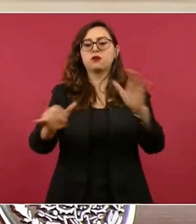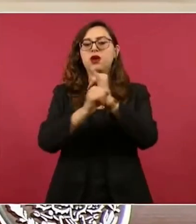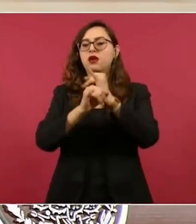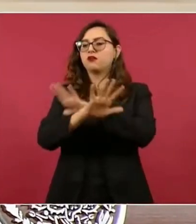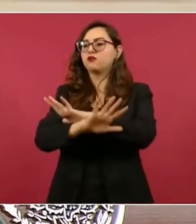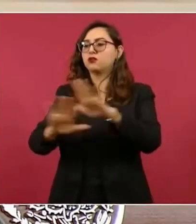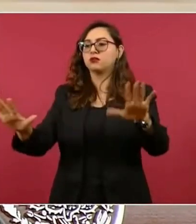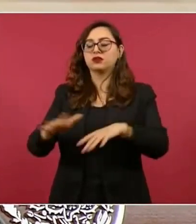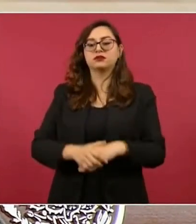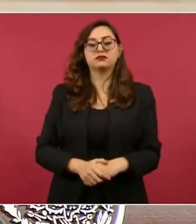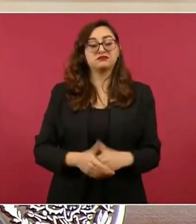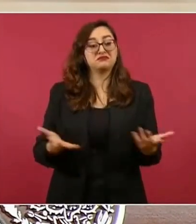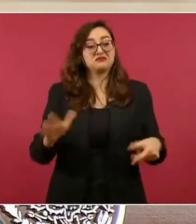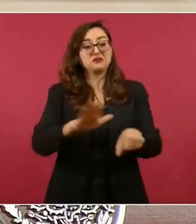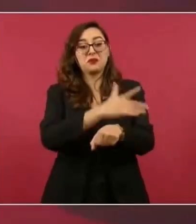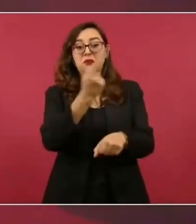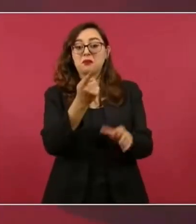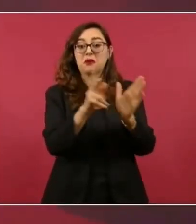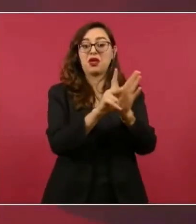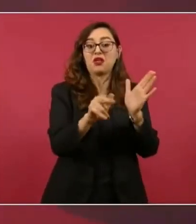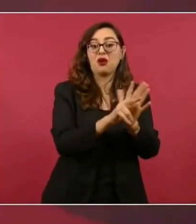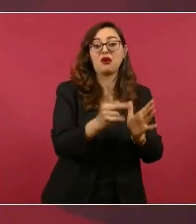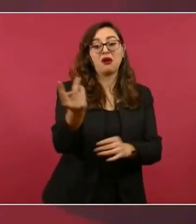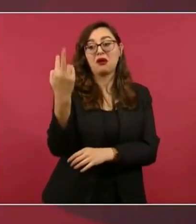todo se silencia.